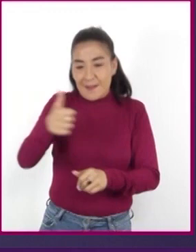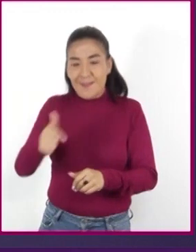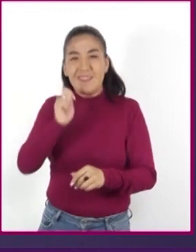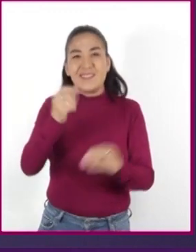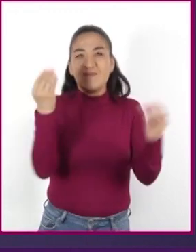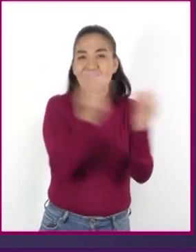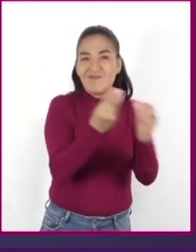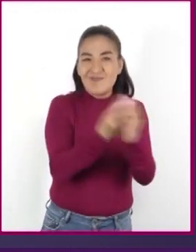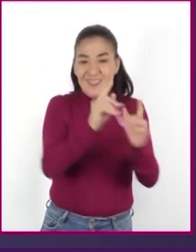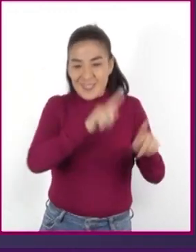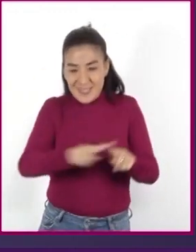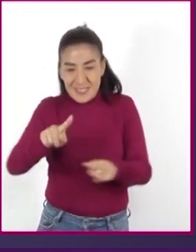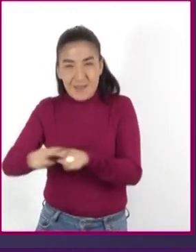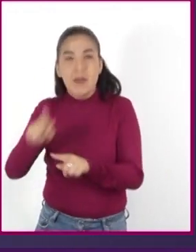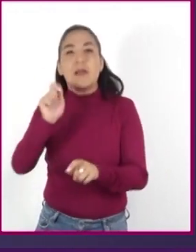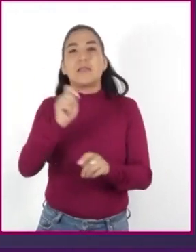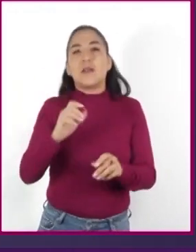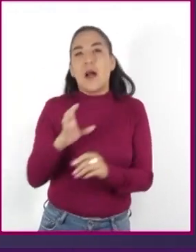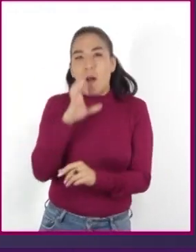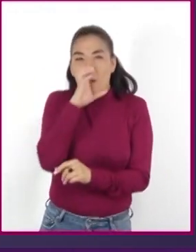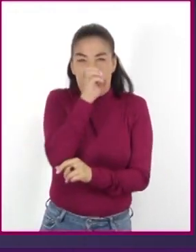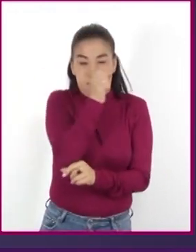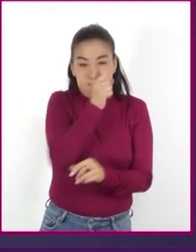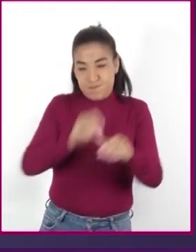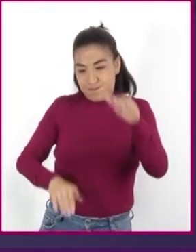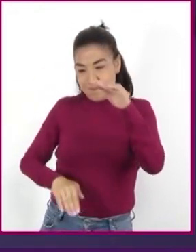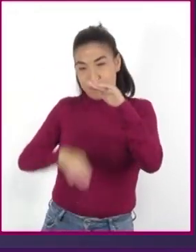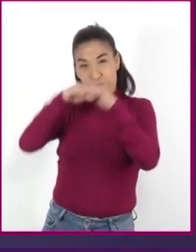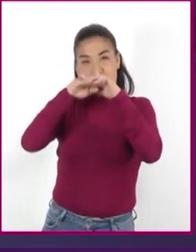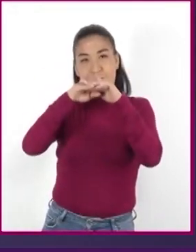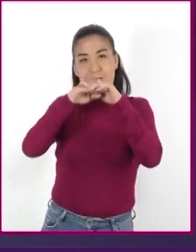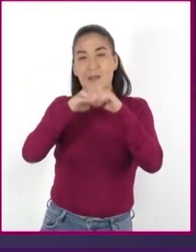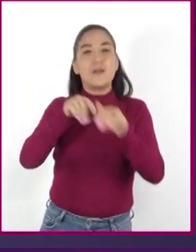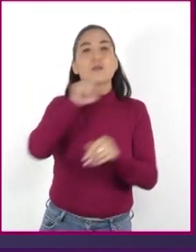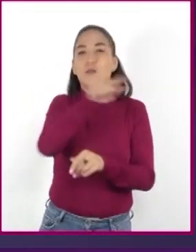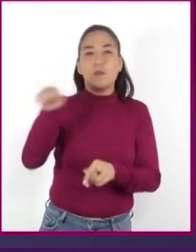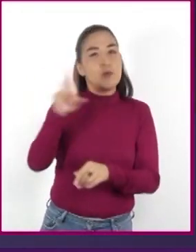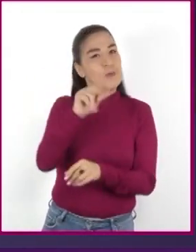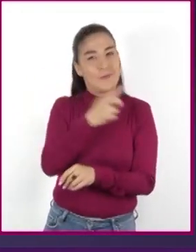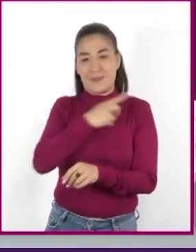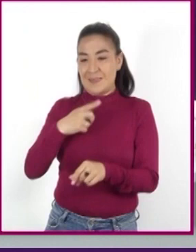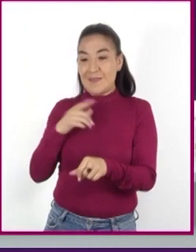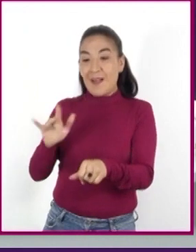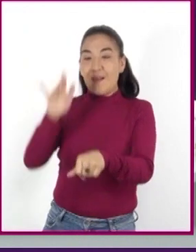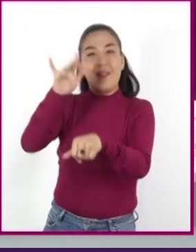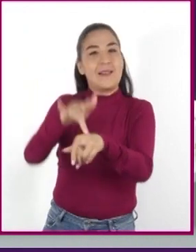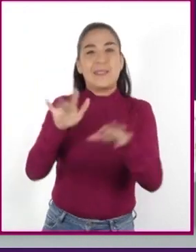una reacción que desprende calor, por lo que durante un tiempo no deberán acercarse a la botella.